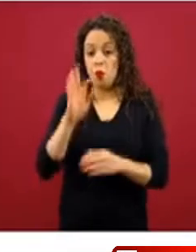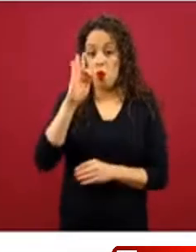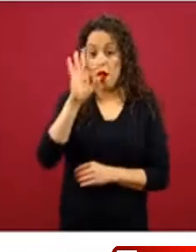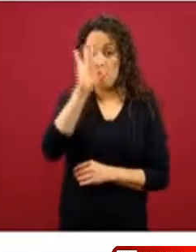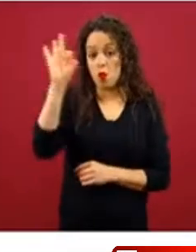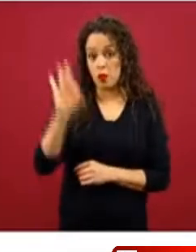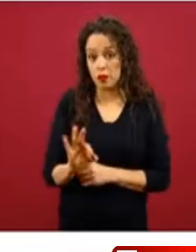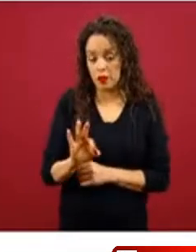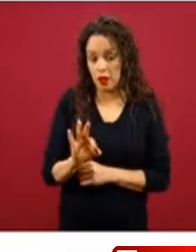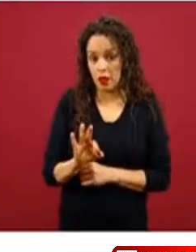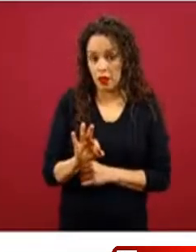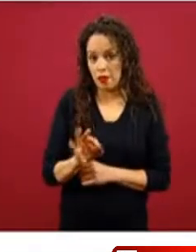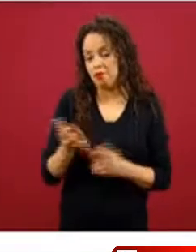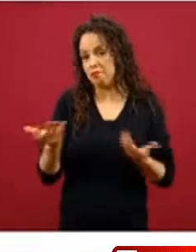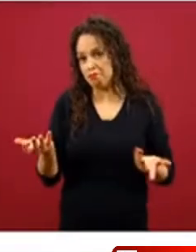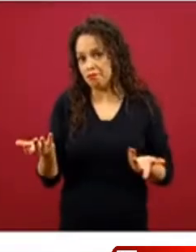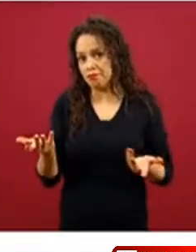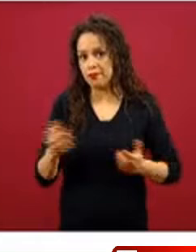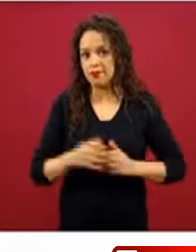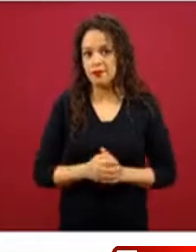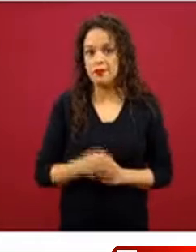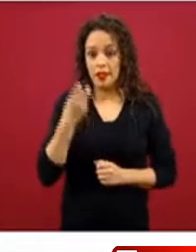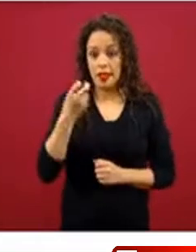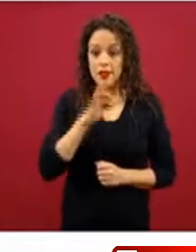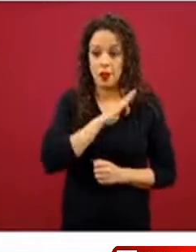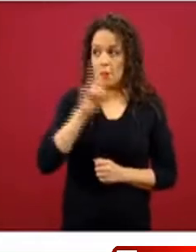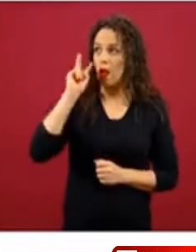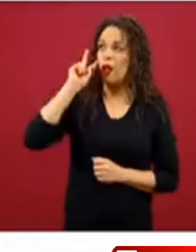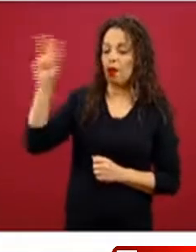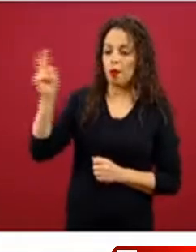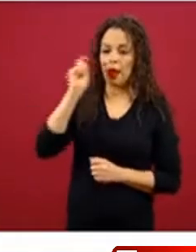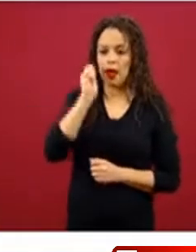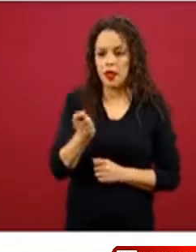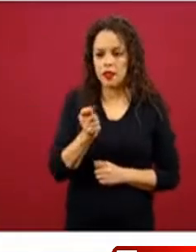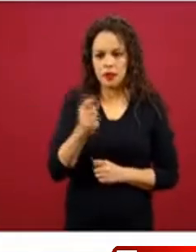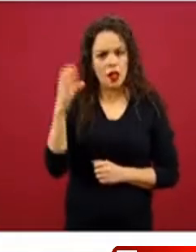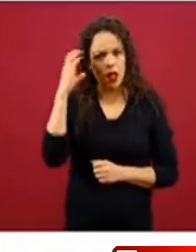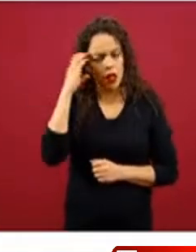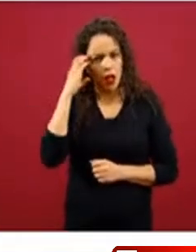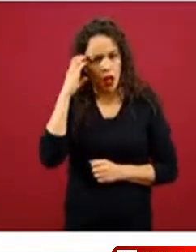del 30% realmente. Y si vemos las camas